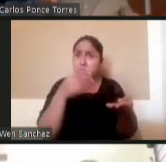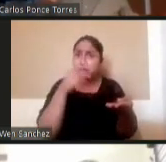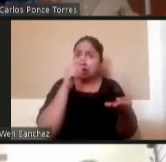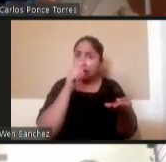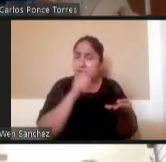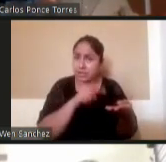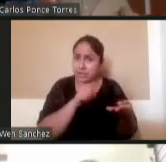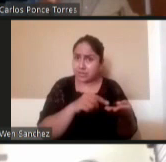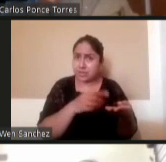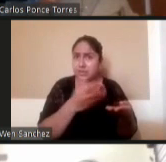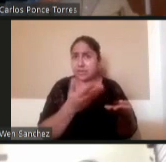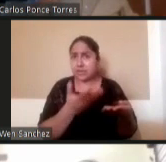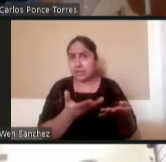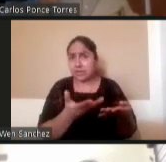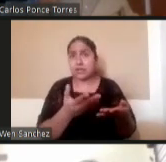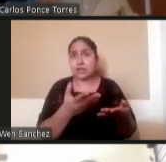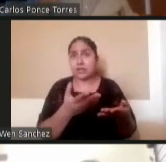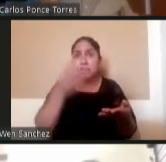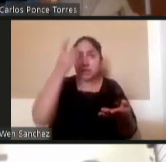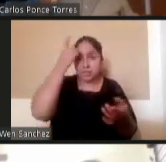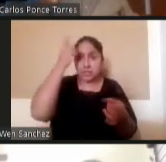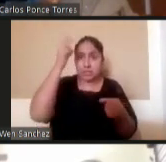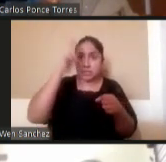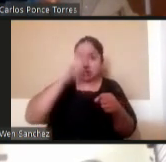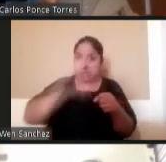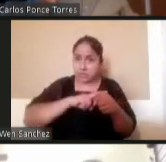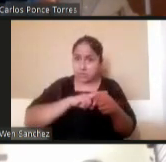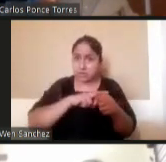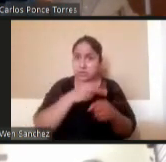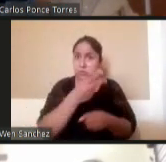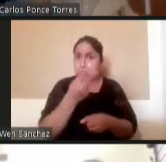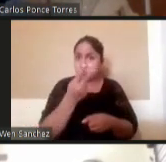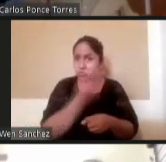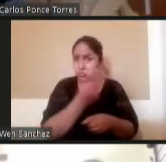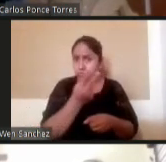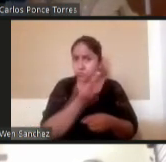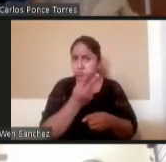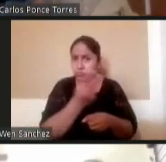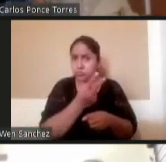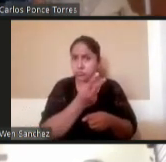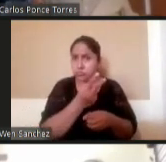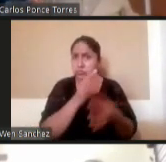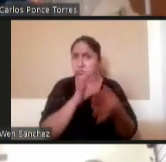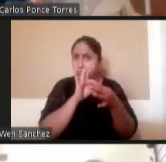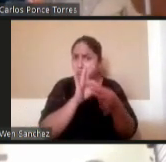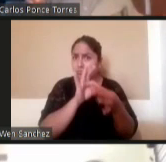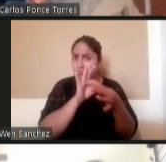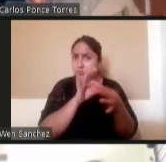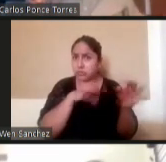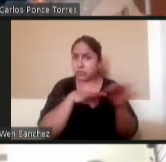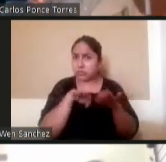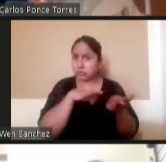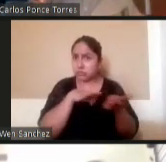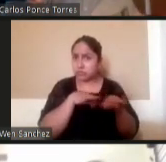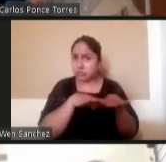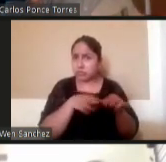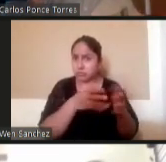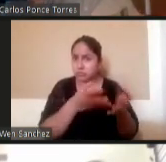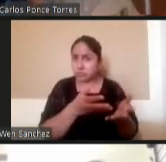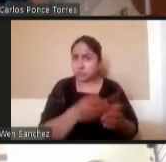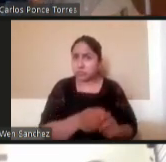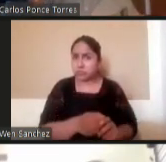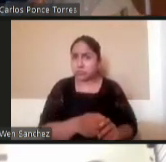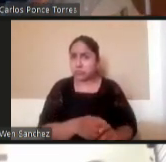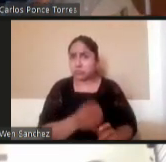el director de Servicios Públicos Municipales y menciona la queja. Entonces, sí ha